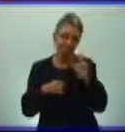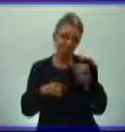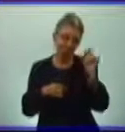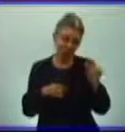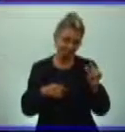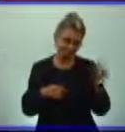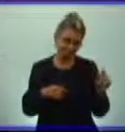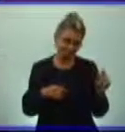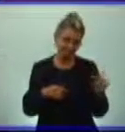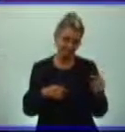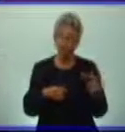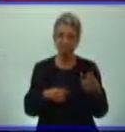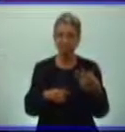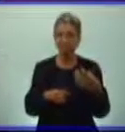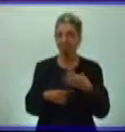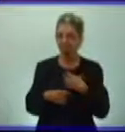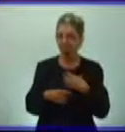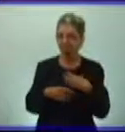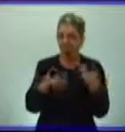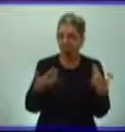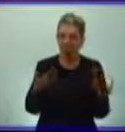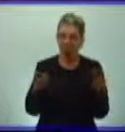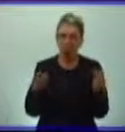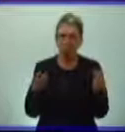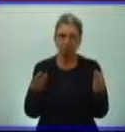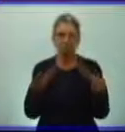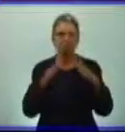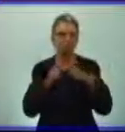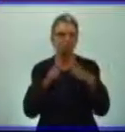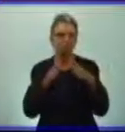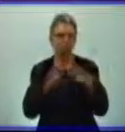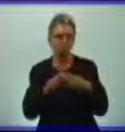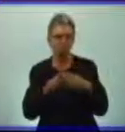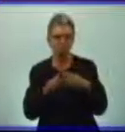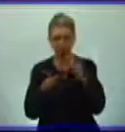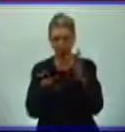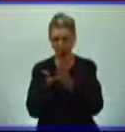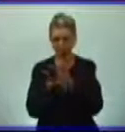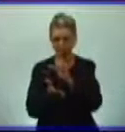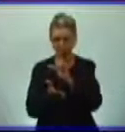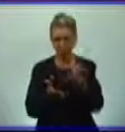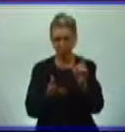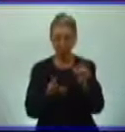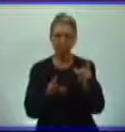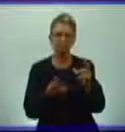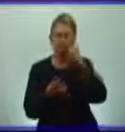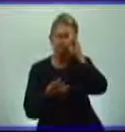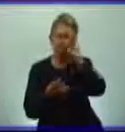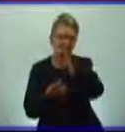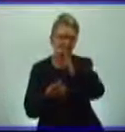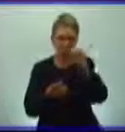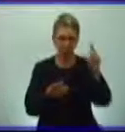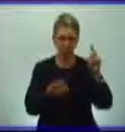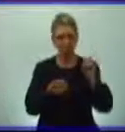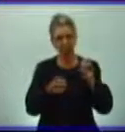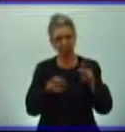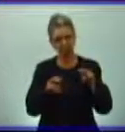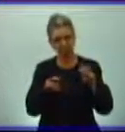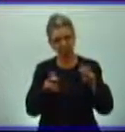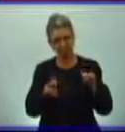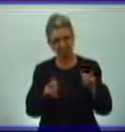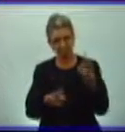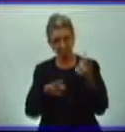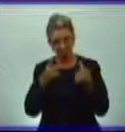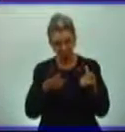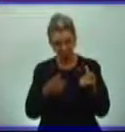país existen muchas casas, escuelas, hospitales, parques, algunas muy parecidas al lugar donde tú